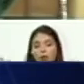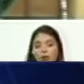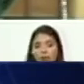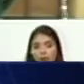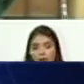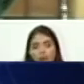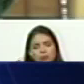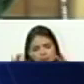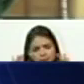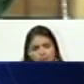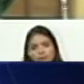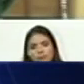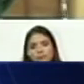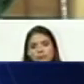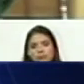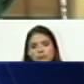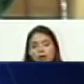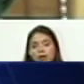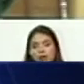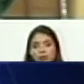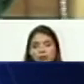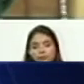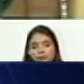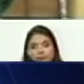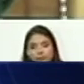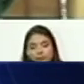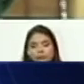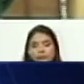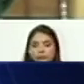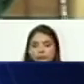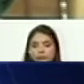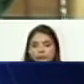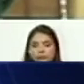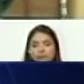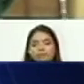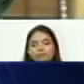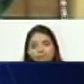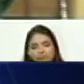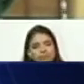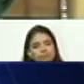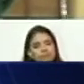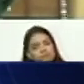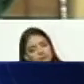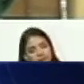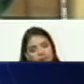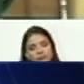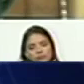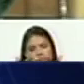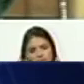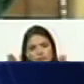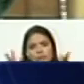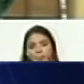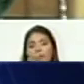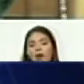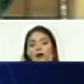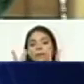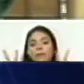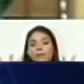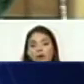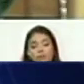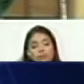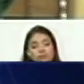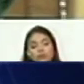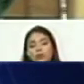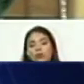y plenipotenciaria Asamblea Nacional Constituyente será la vía que abrirá el horizonte a la paz y